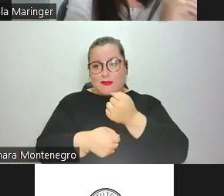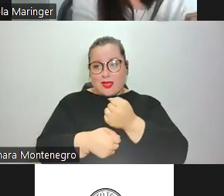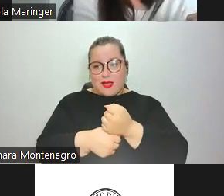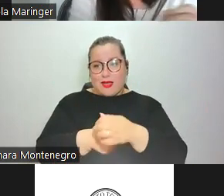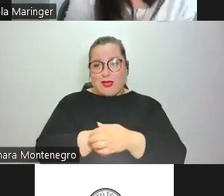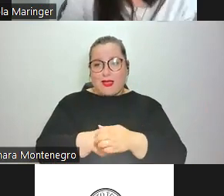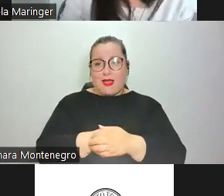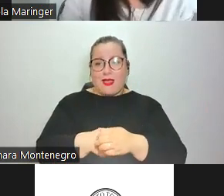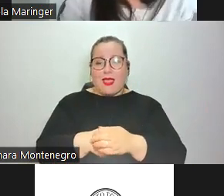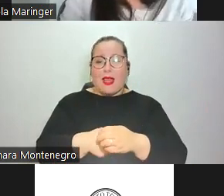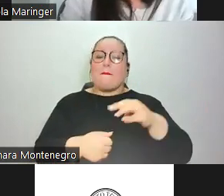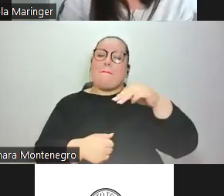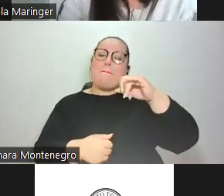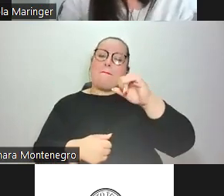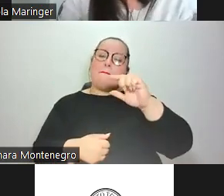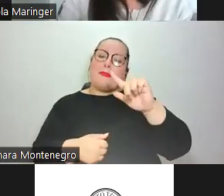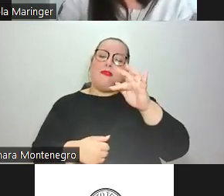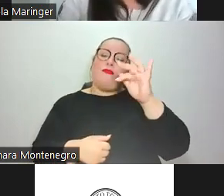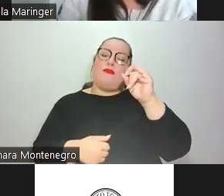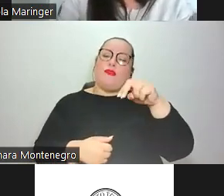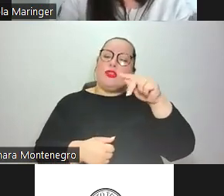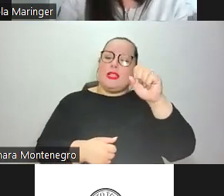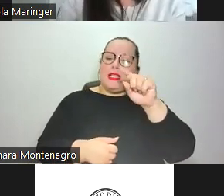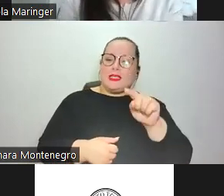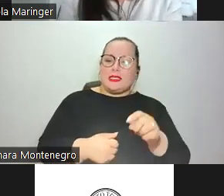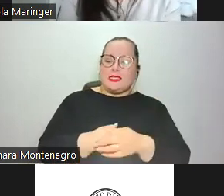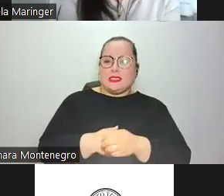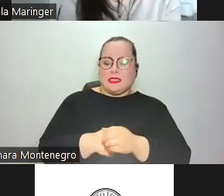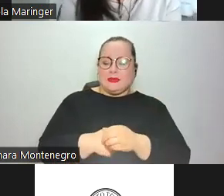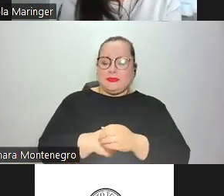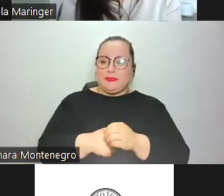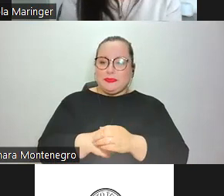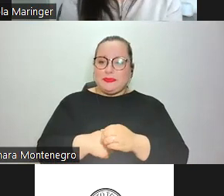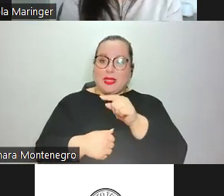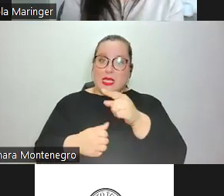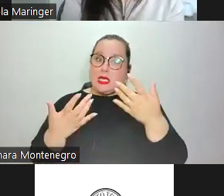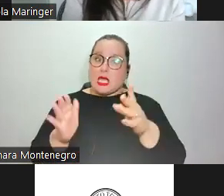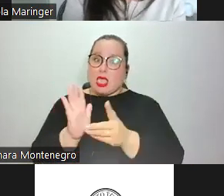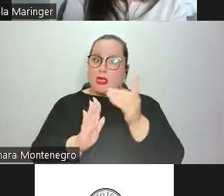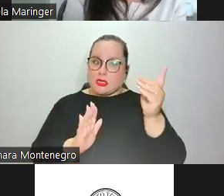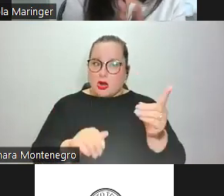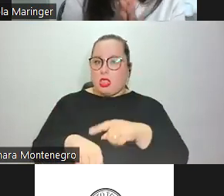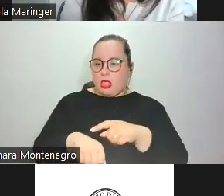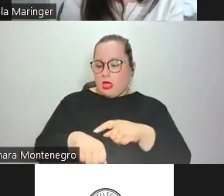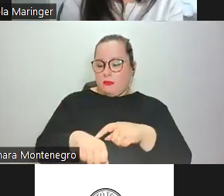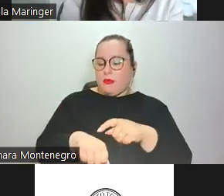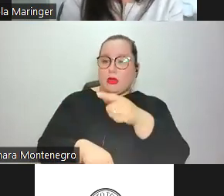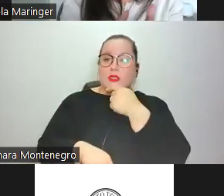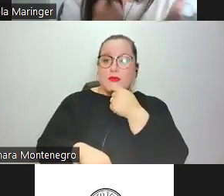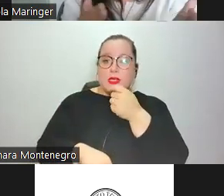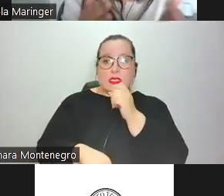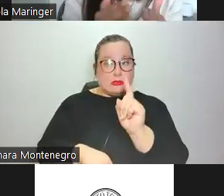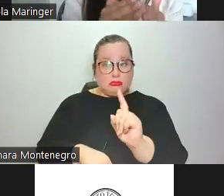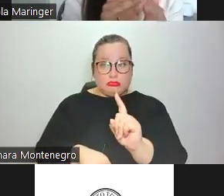el mindfulness. Por ejemplo, es algo que yo llevo desarrollando ya un tiempo, pero no es fácil. Si pensamos,